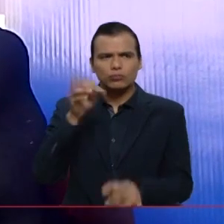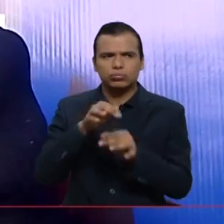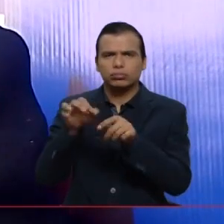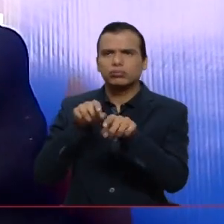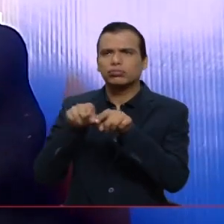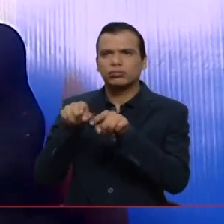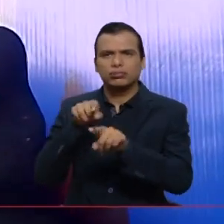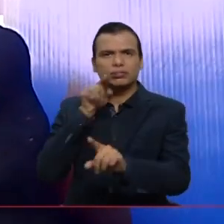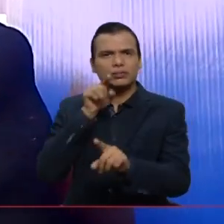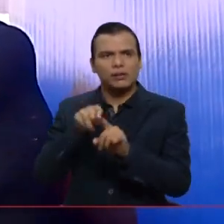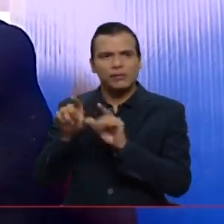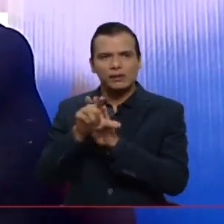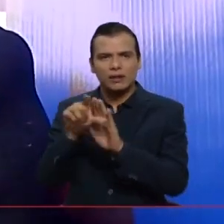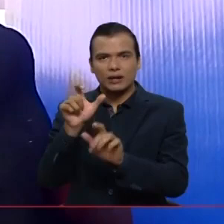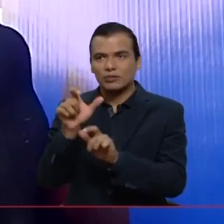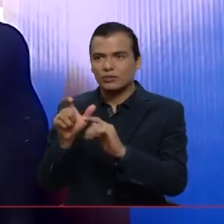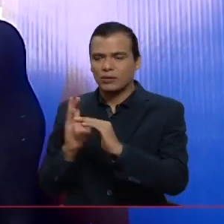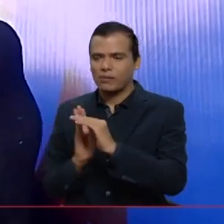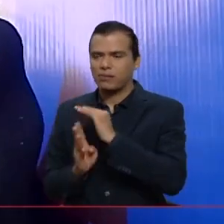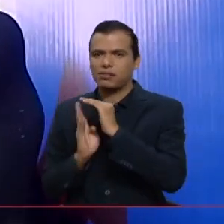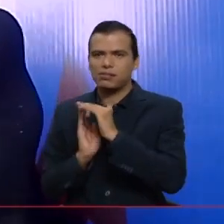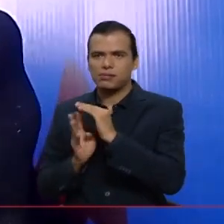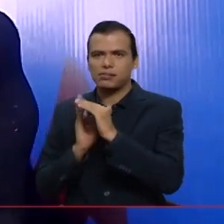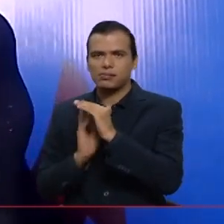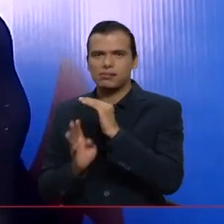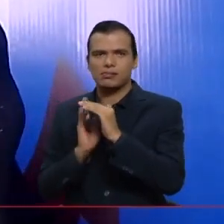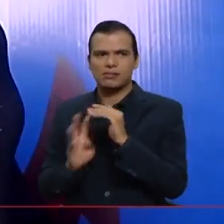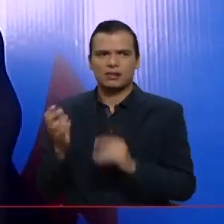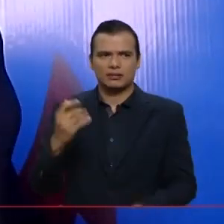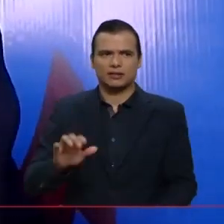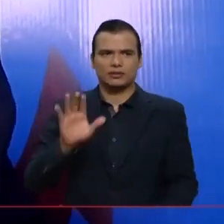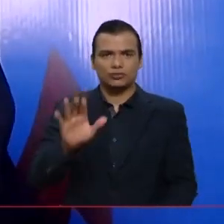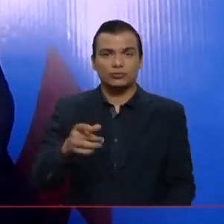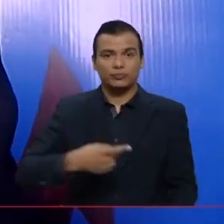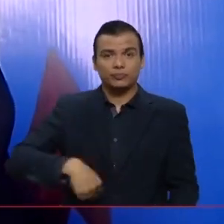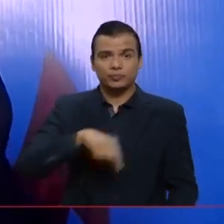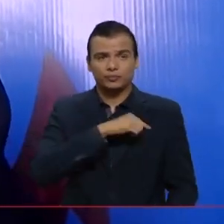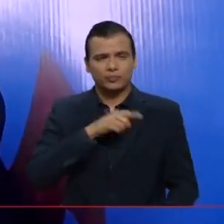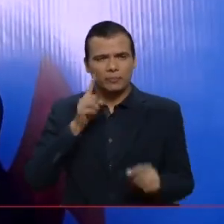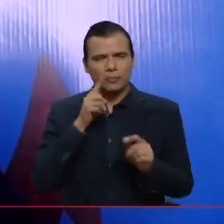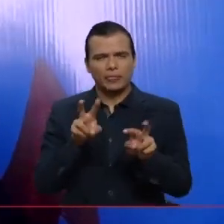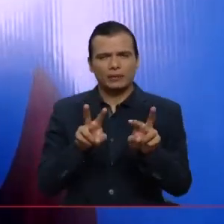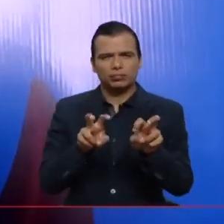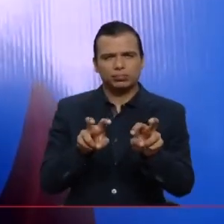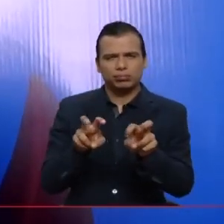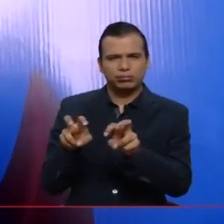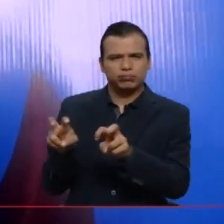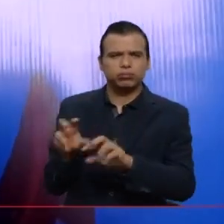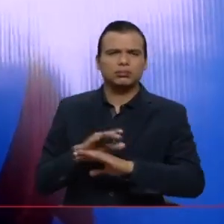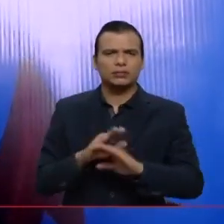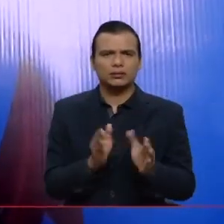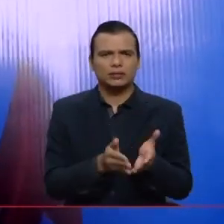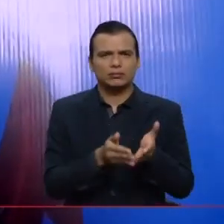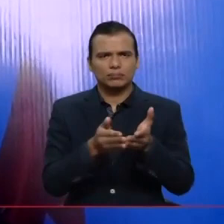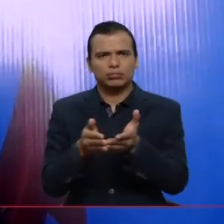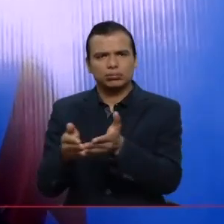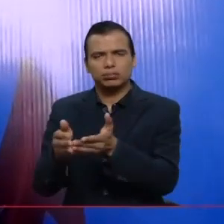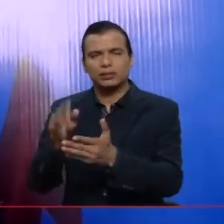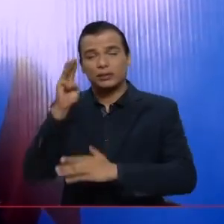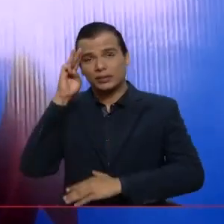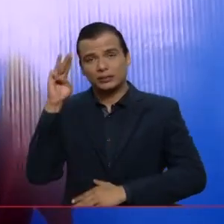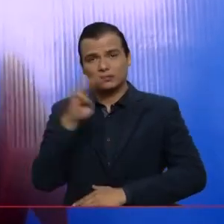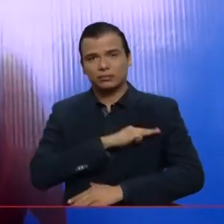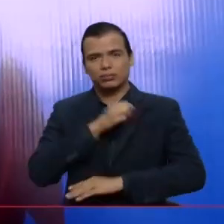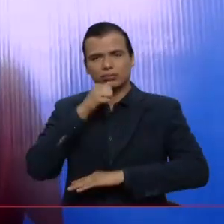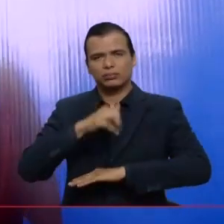Es una operación que se logra gracias a un trabajo de inteligencia muy importante que la Armada ha venido adelantando para poder